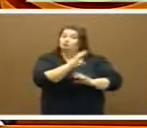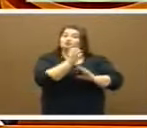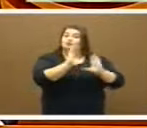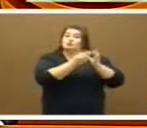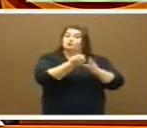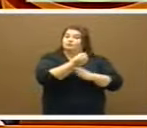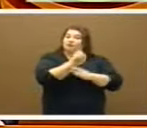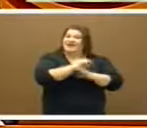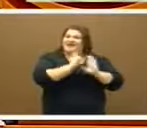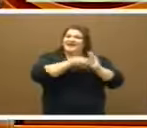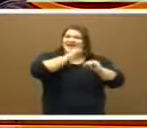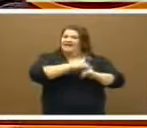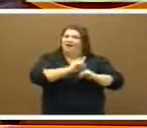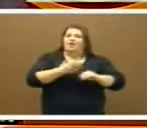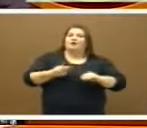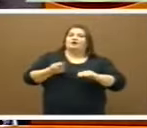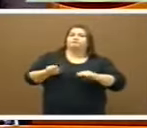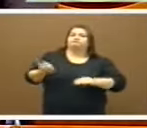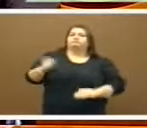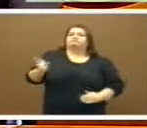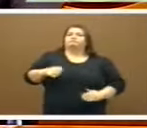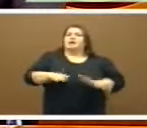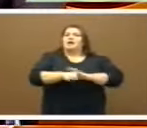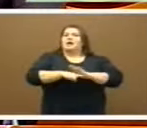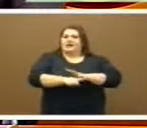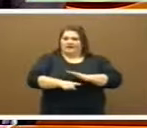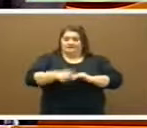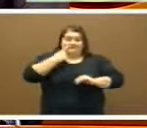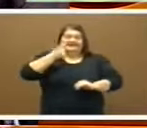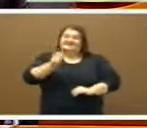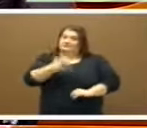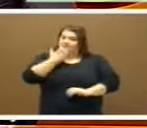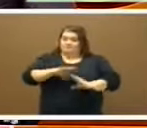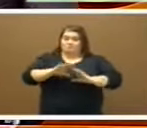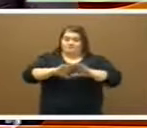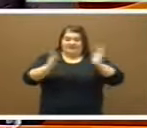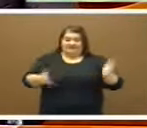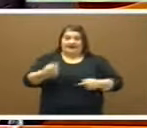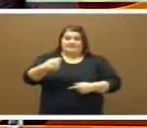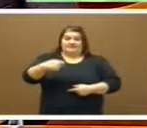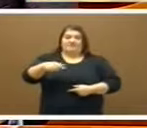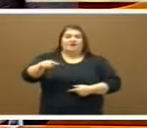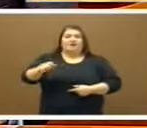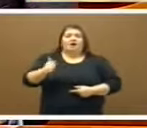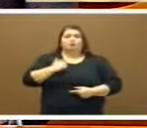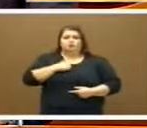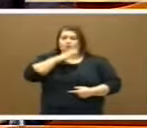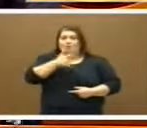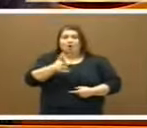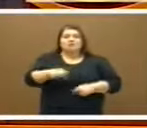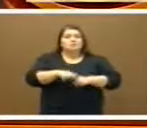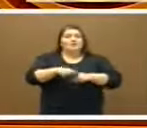completamente ilegales. Abuso de la presidencia de la mesa, que tiene esa presidencia por cortesía